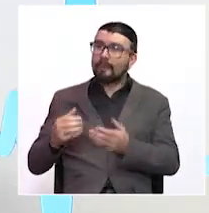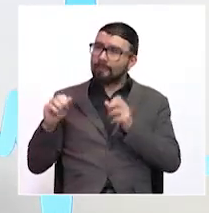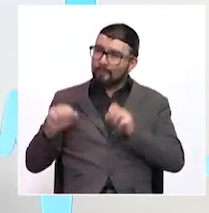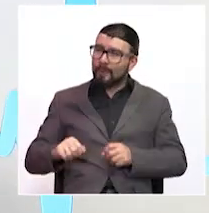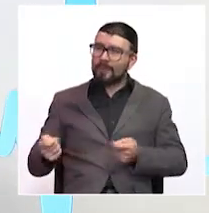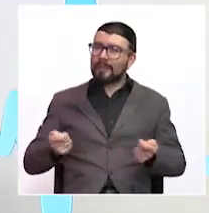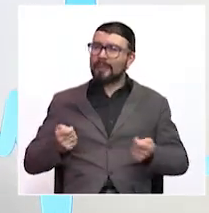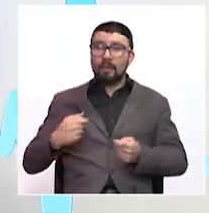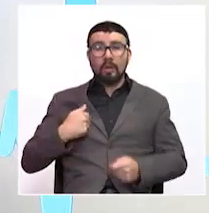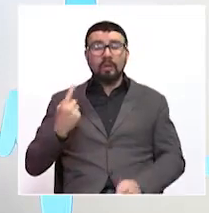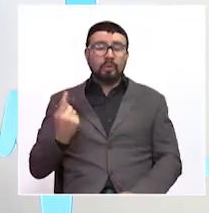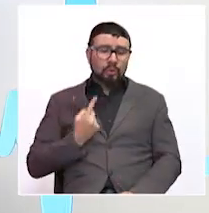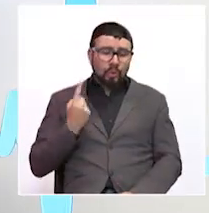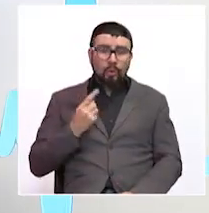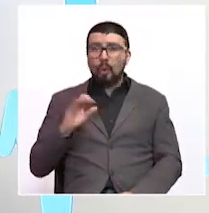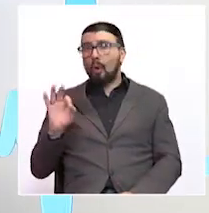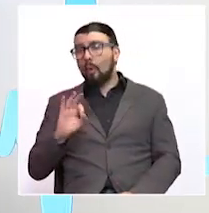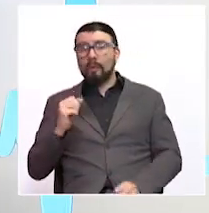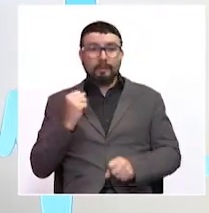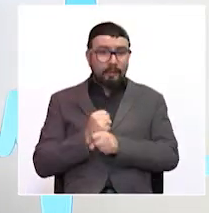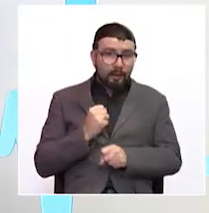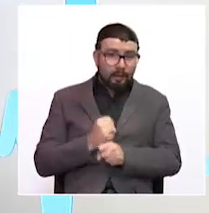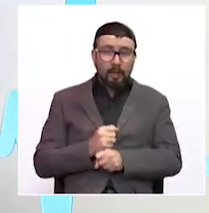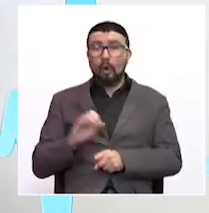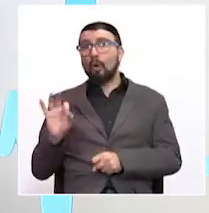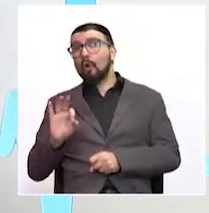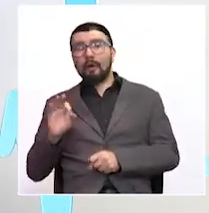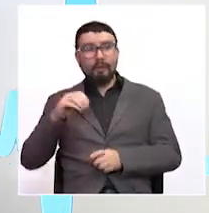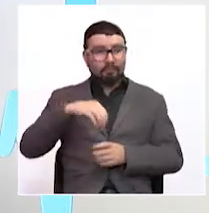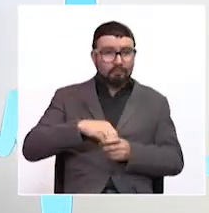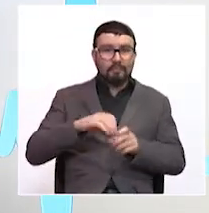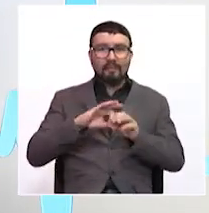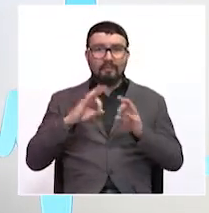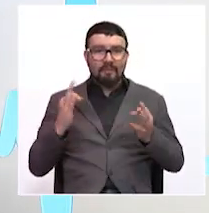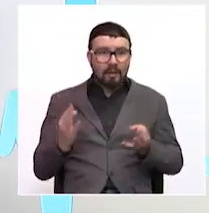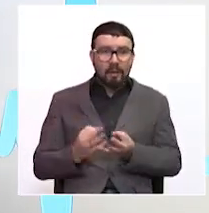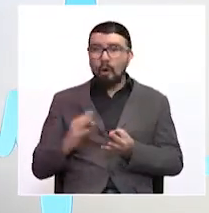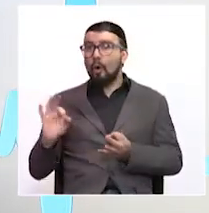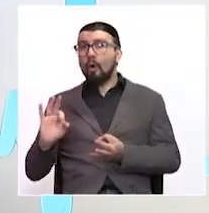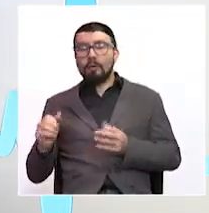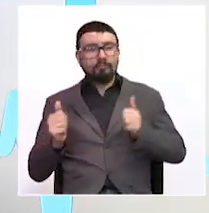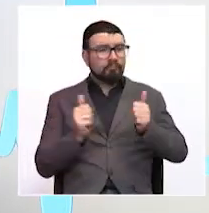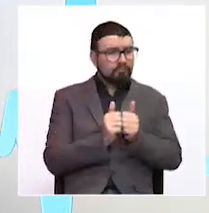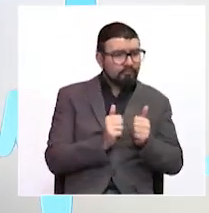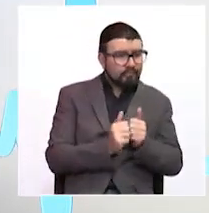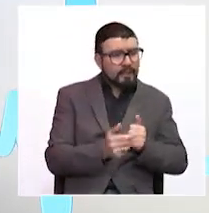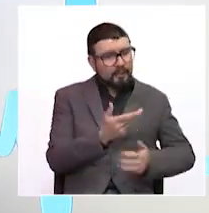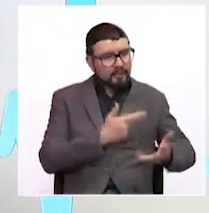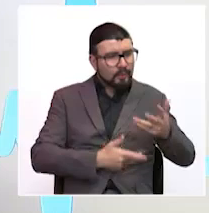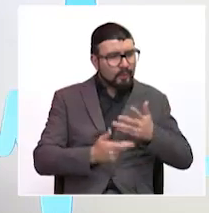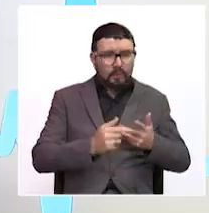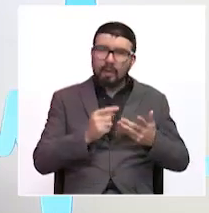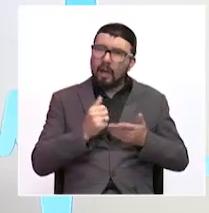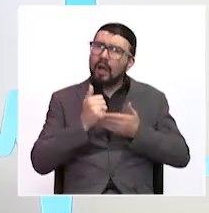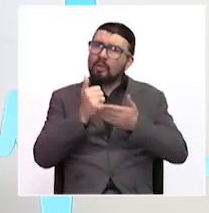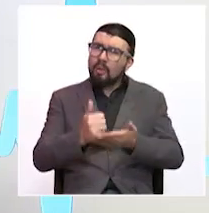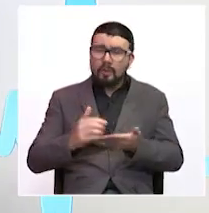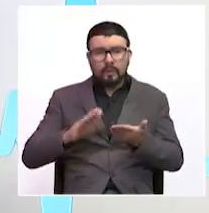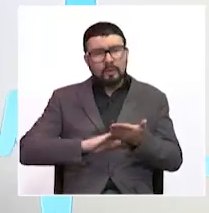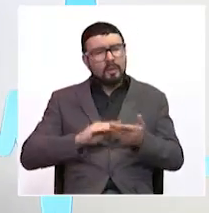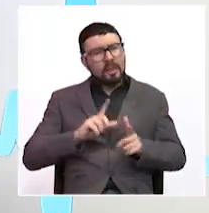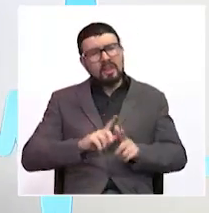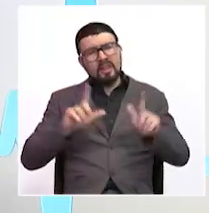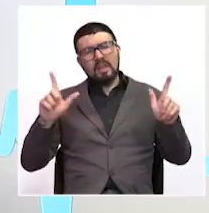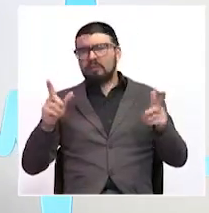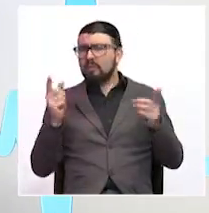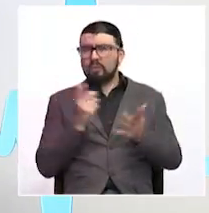soledad en el trabajo en familia en pareja para ayudarnos a liberarnos de todas estas